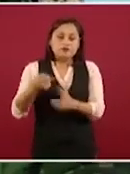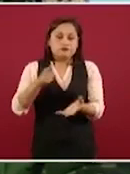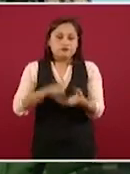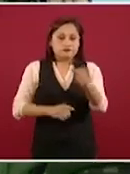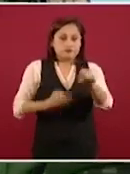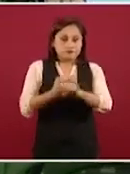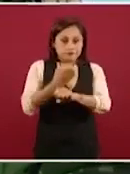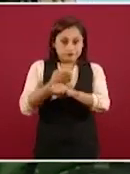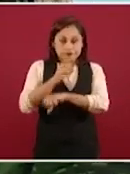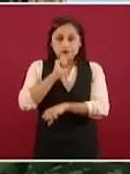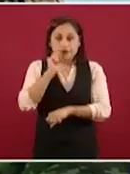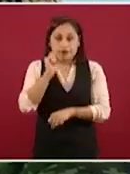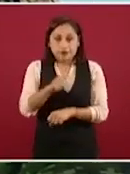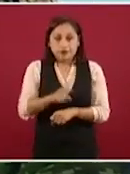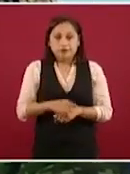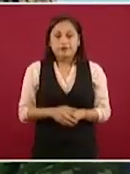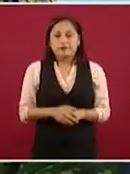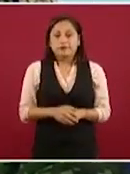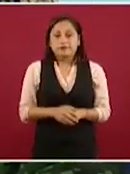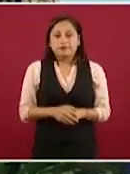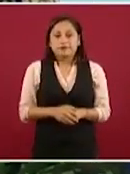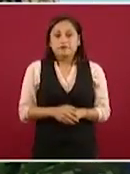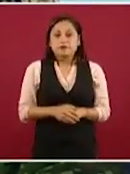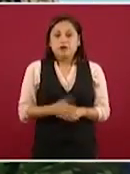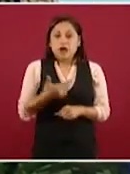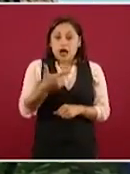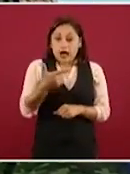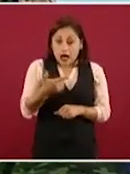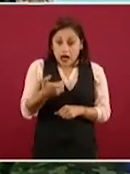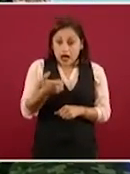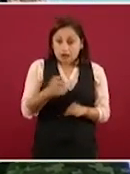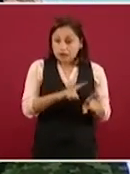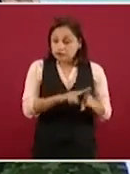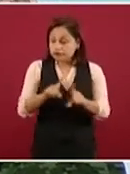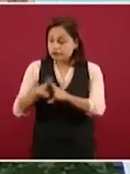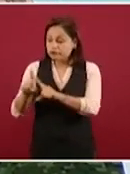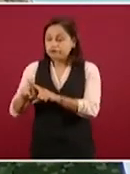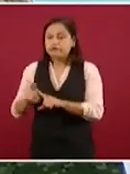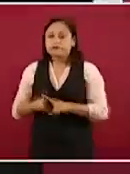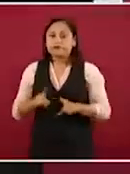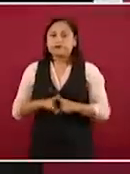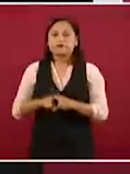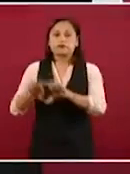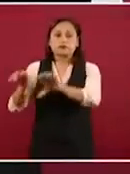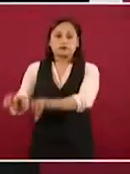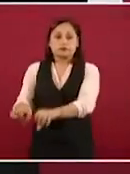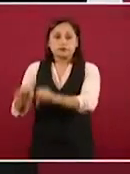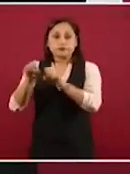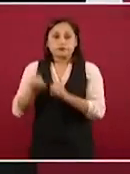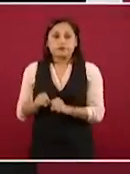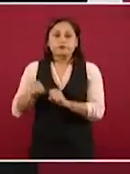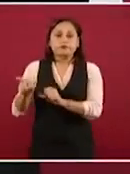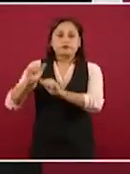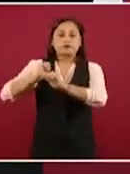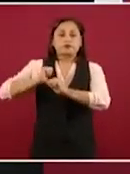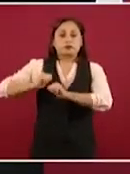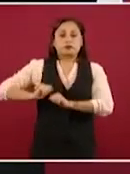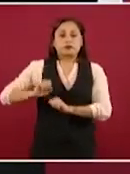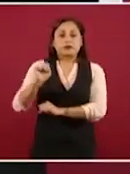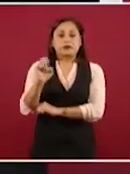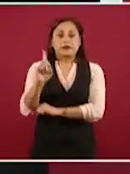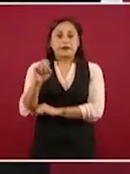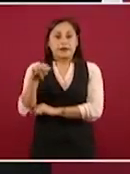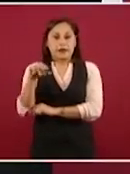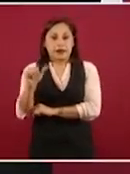entidades, esas armas quedan decomisadas a favor de la Secretaría de la Defensa Nacional